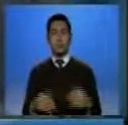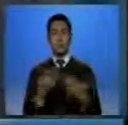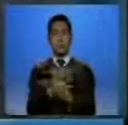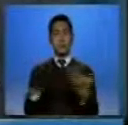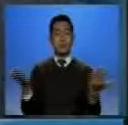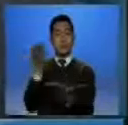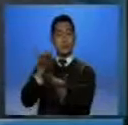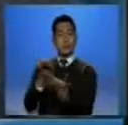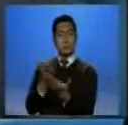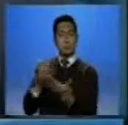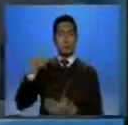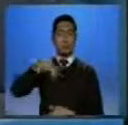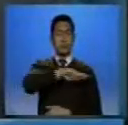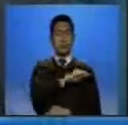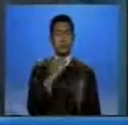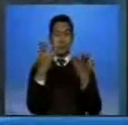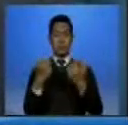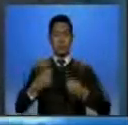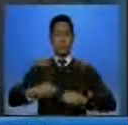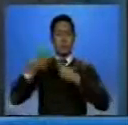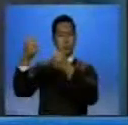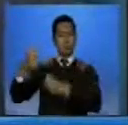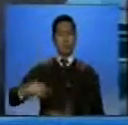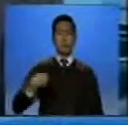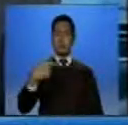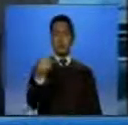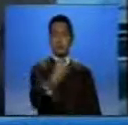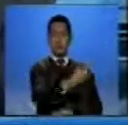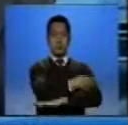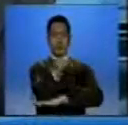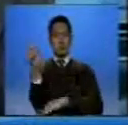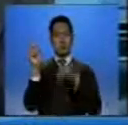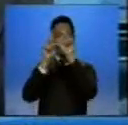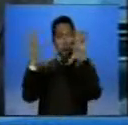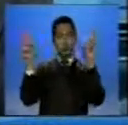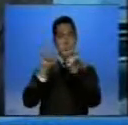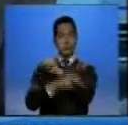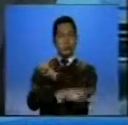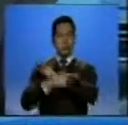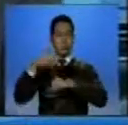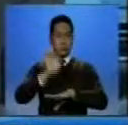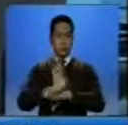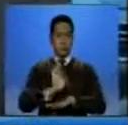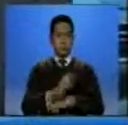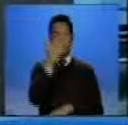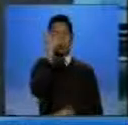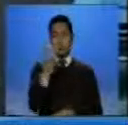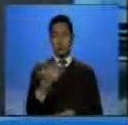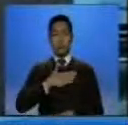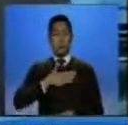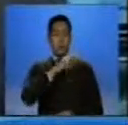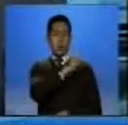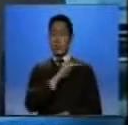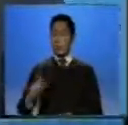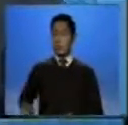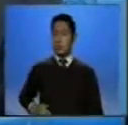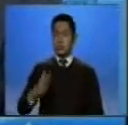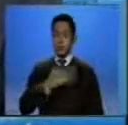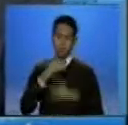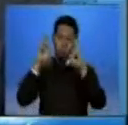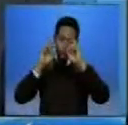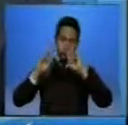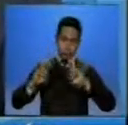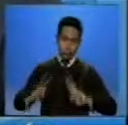hacer nosotros en los próximos días como Petroecuador, porque para mí, en lo personal, luego de un análisis,